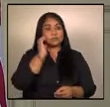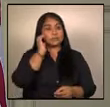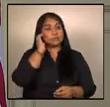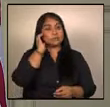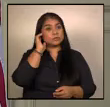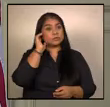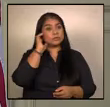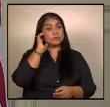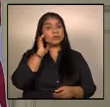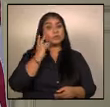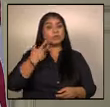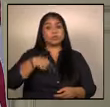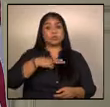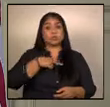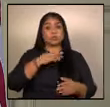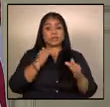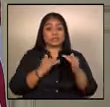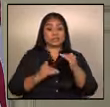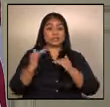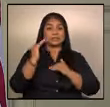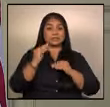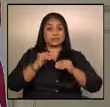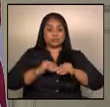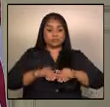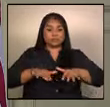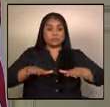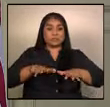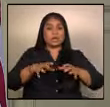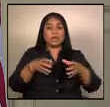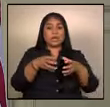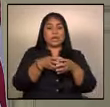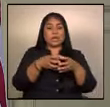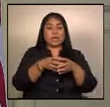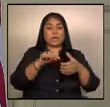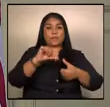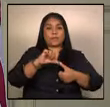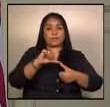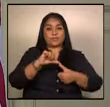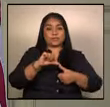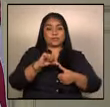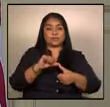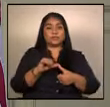si crecemos con la región. Y